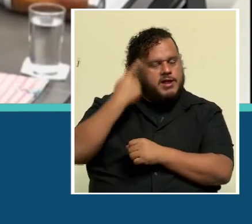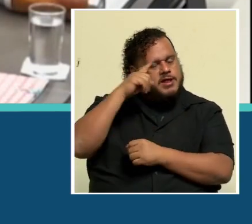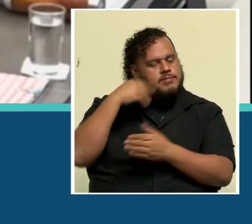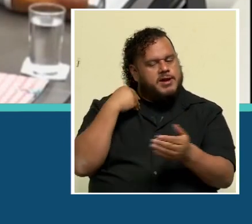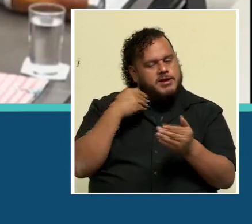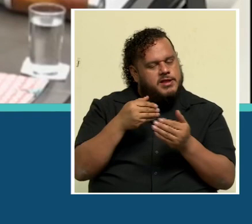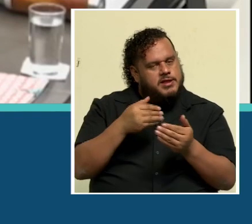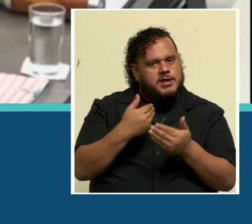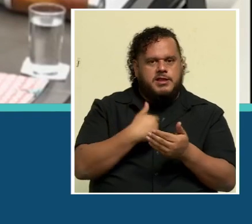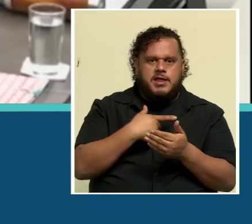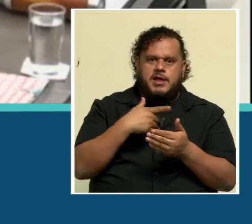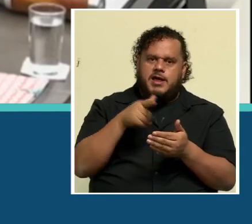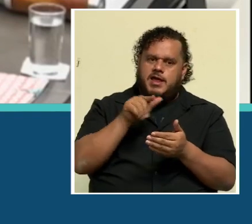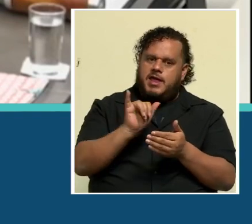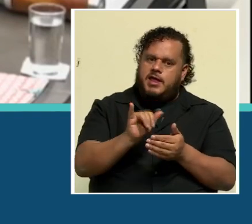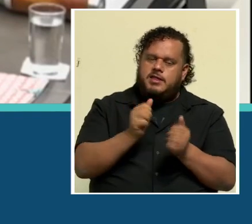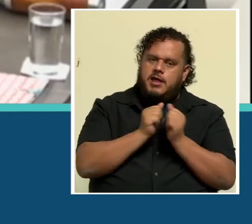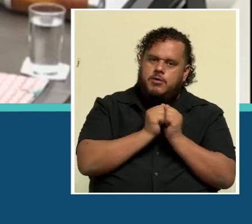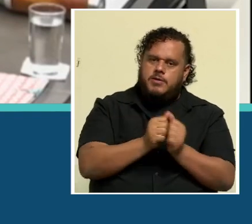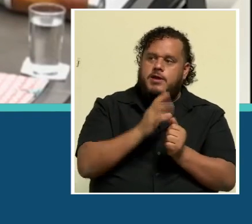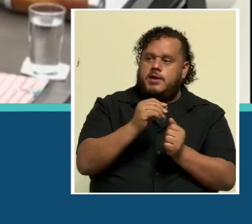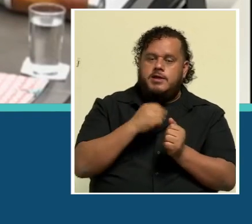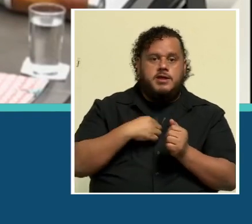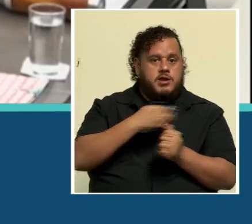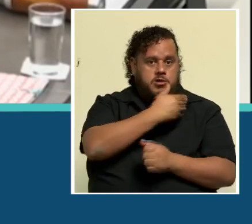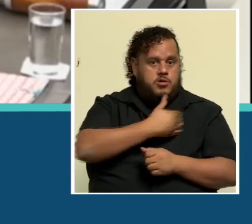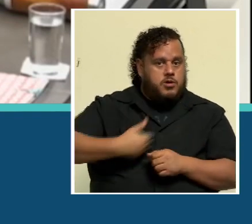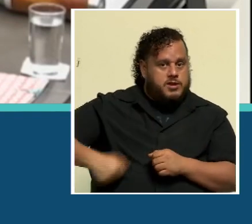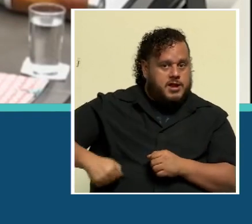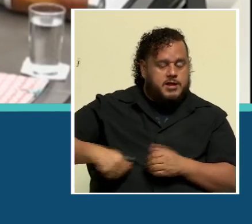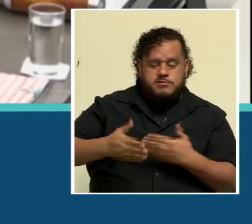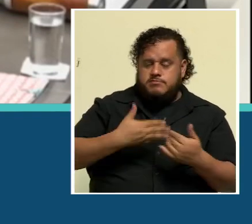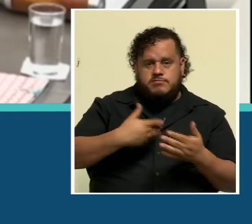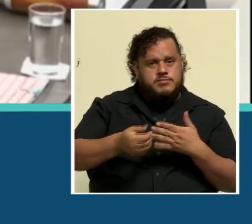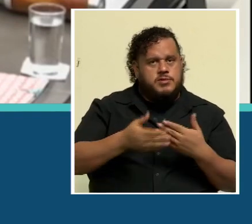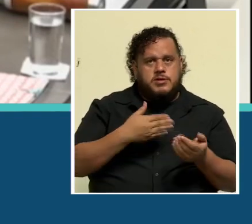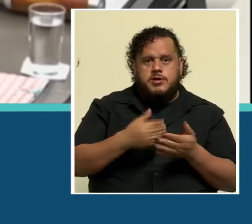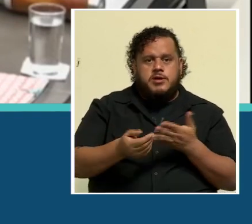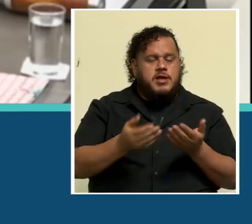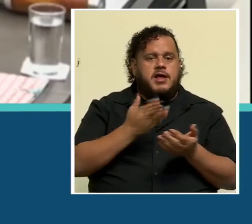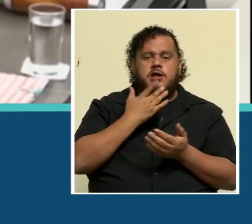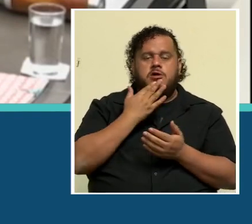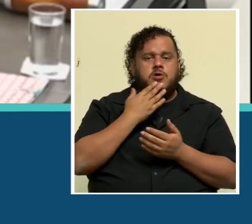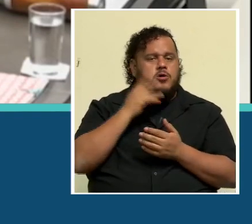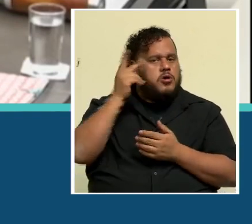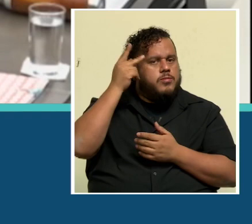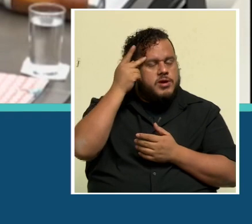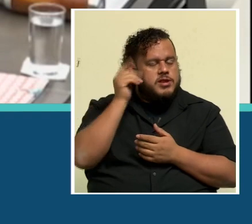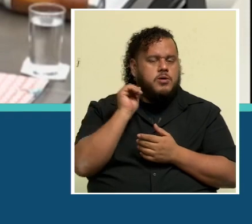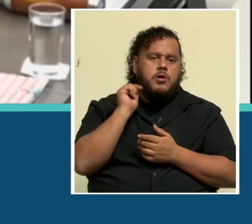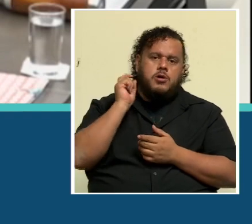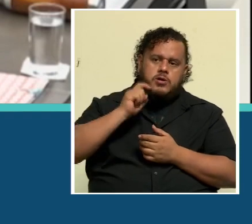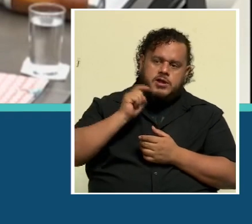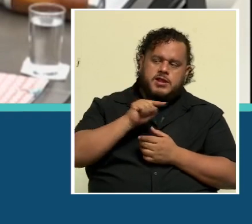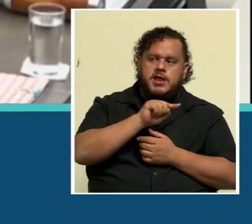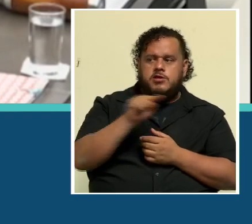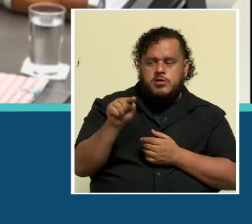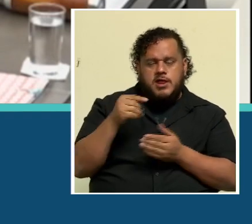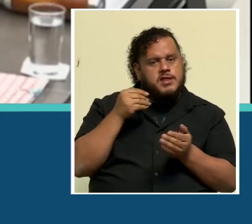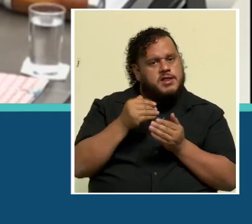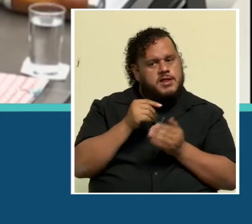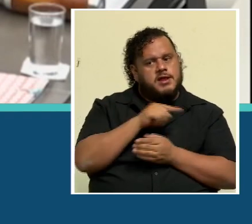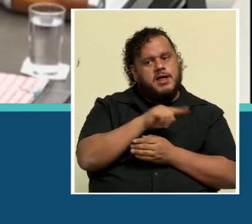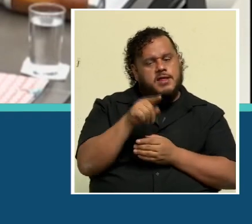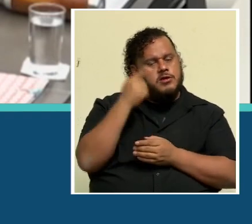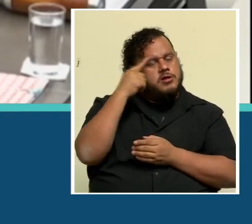tengan ese acompañamiento, y los alcaldes, independientemente del color político, lo que ocupan es que ustedes estén cerca de ellos